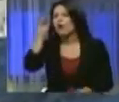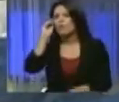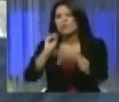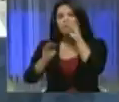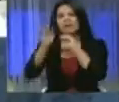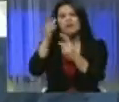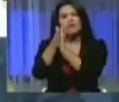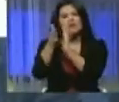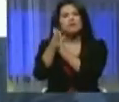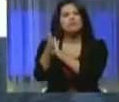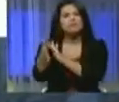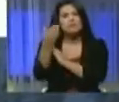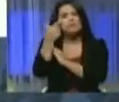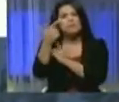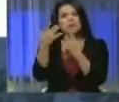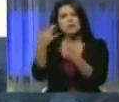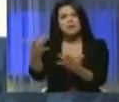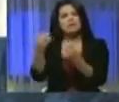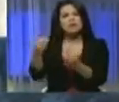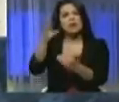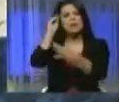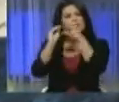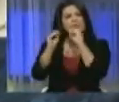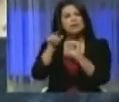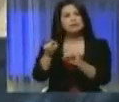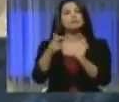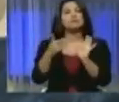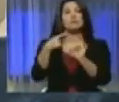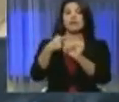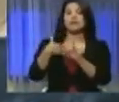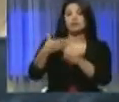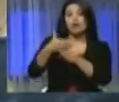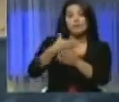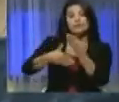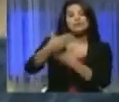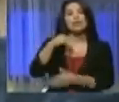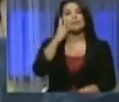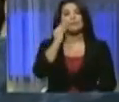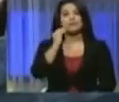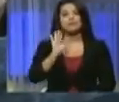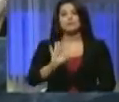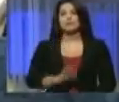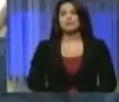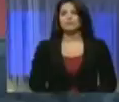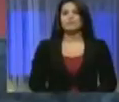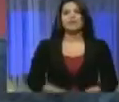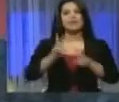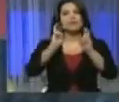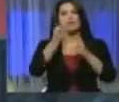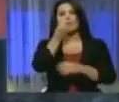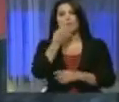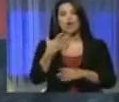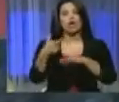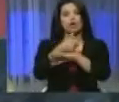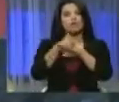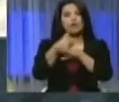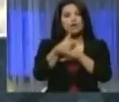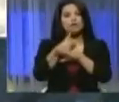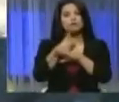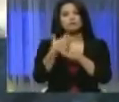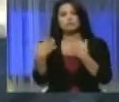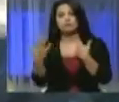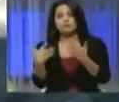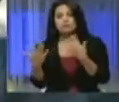aprender y compartir las buenas experiencias del buen gobierno, de los buenos